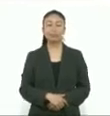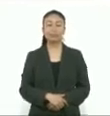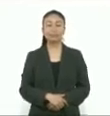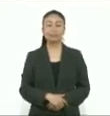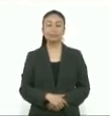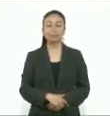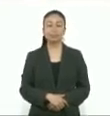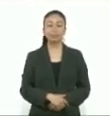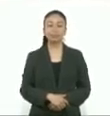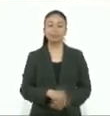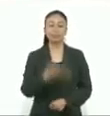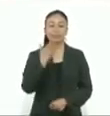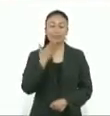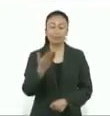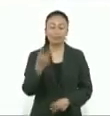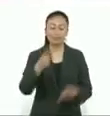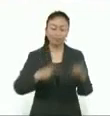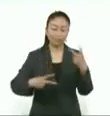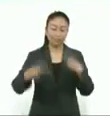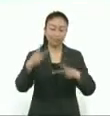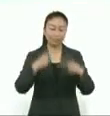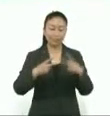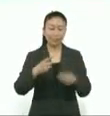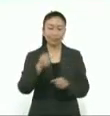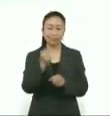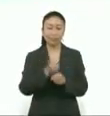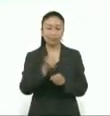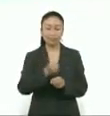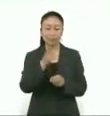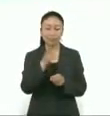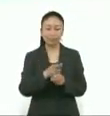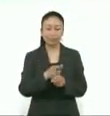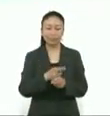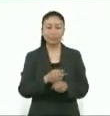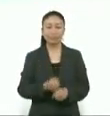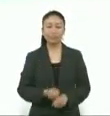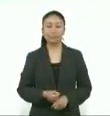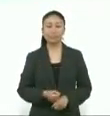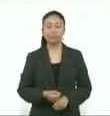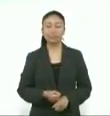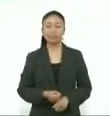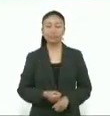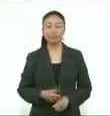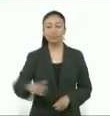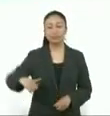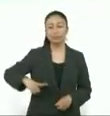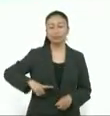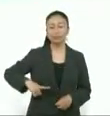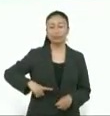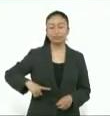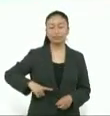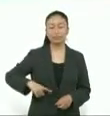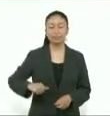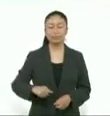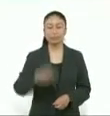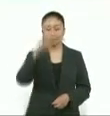Y quiero dar la bienvenida a las secretarias de Estado del Gobierno de México,